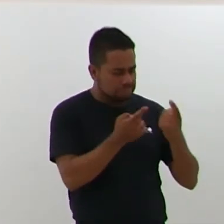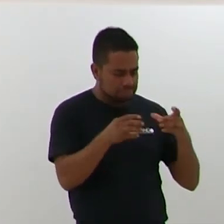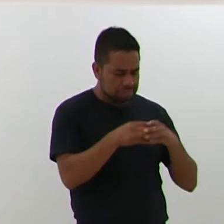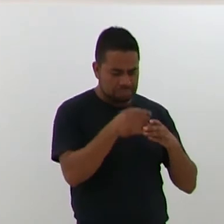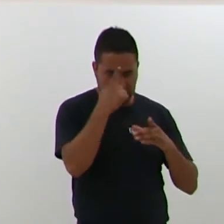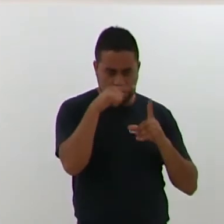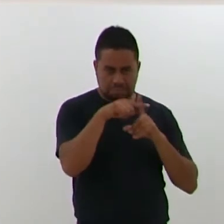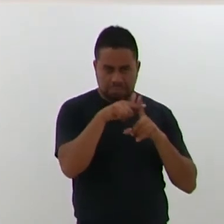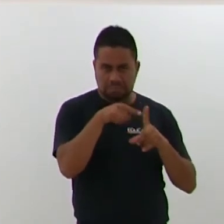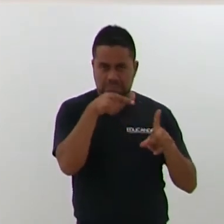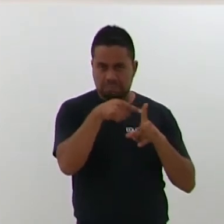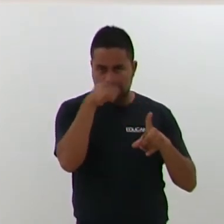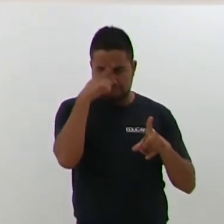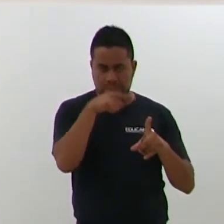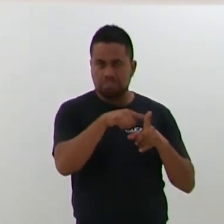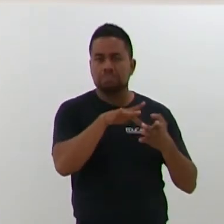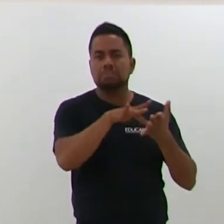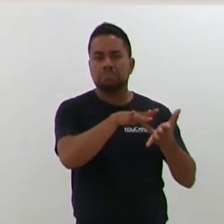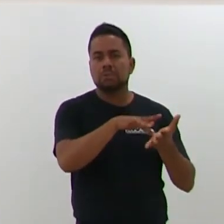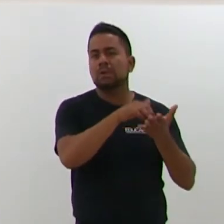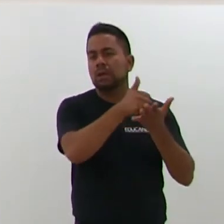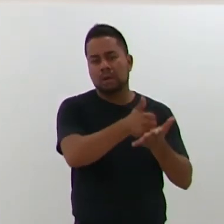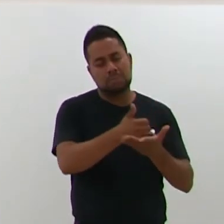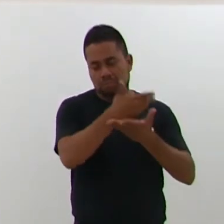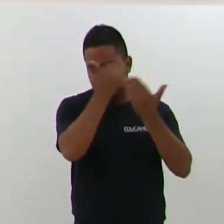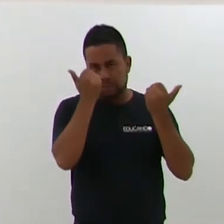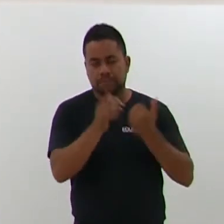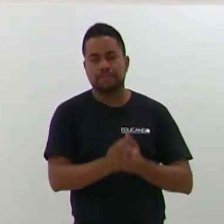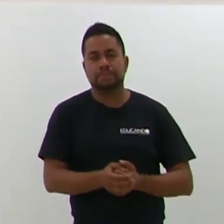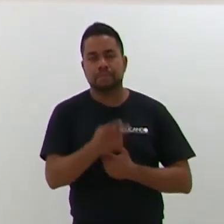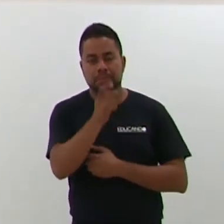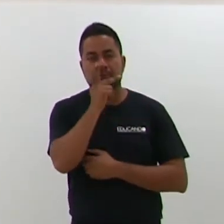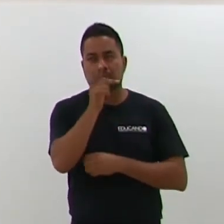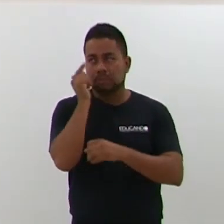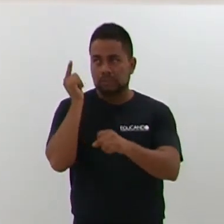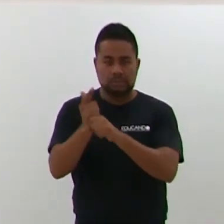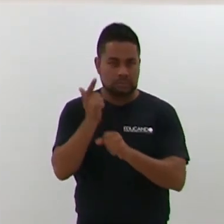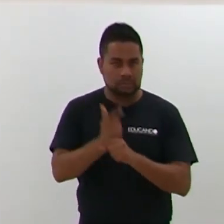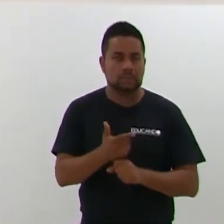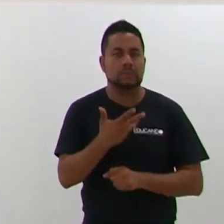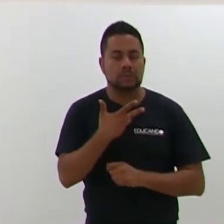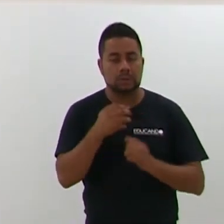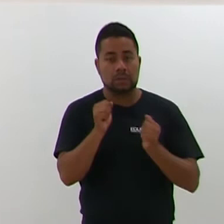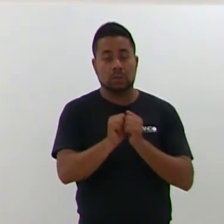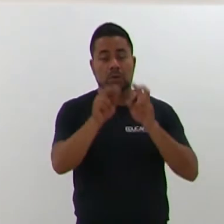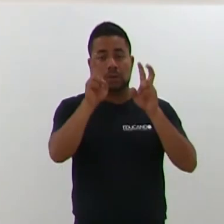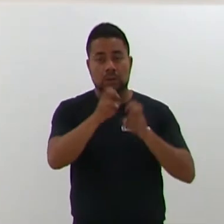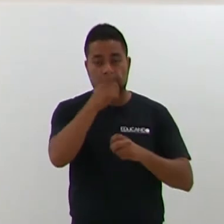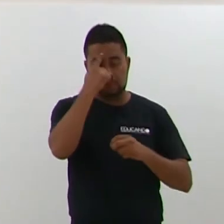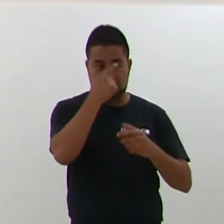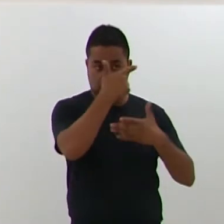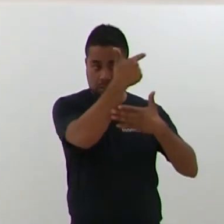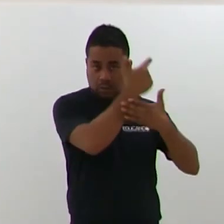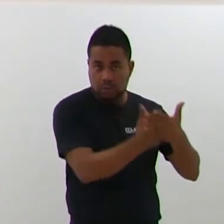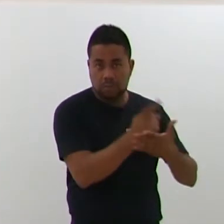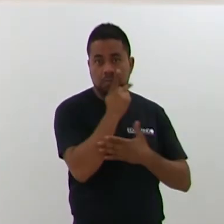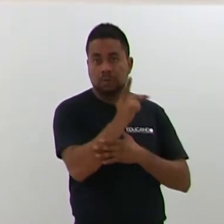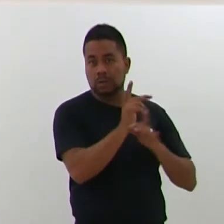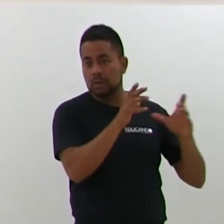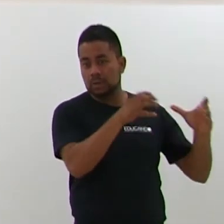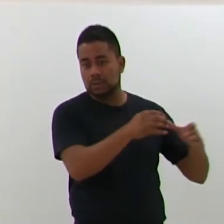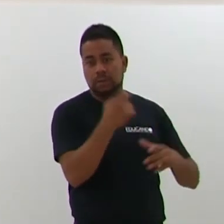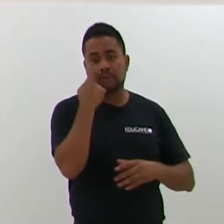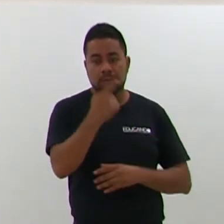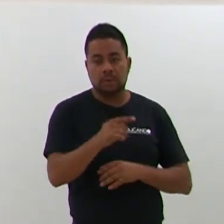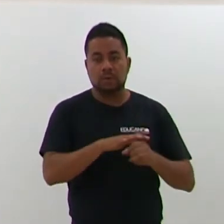común, para buscar un bien común. Bueno, entonces son las palabras que encontramos en relación a esta familia léxica. Fíjense